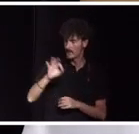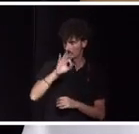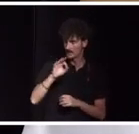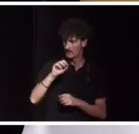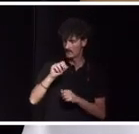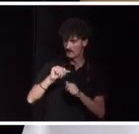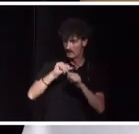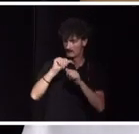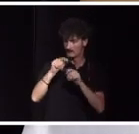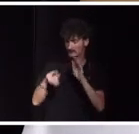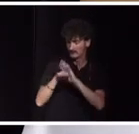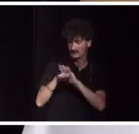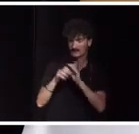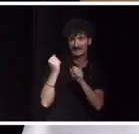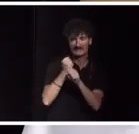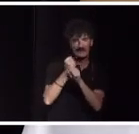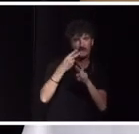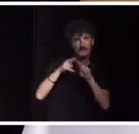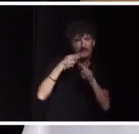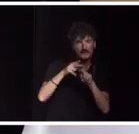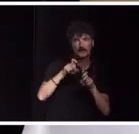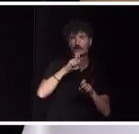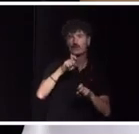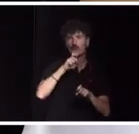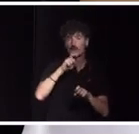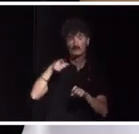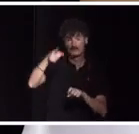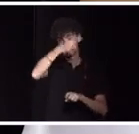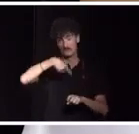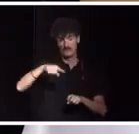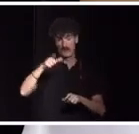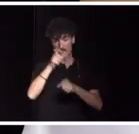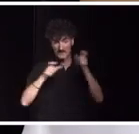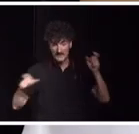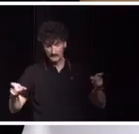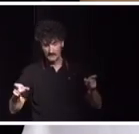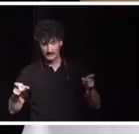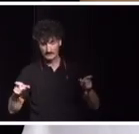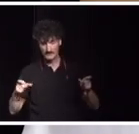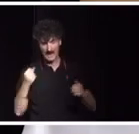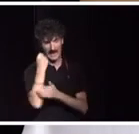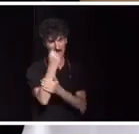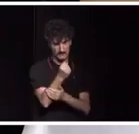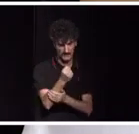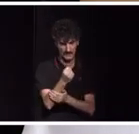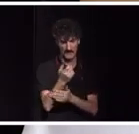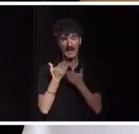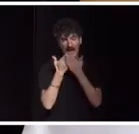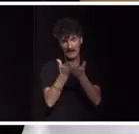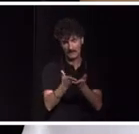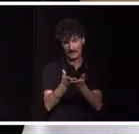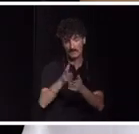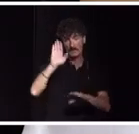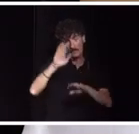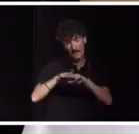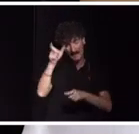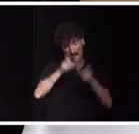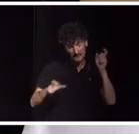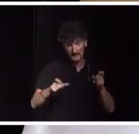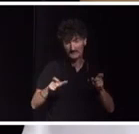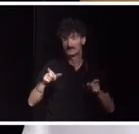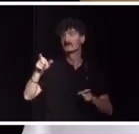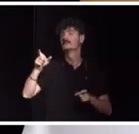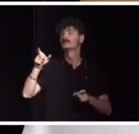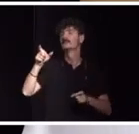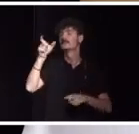hacer política, que es para la gente, de la mano de la gente y con la valentía para transformar